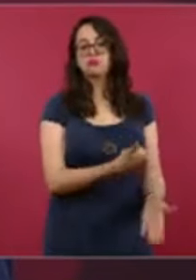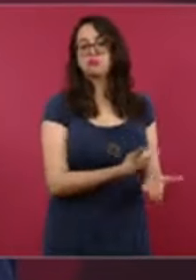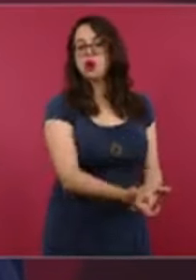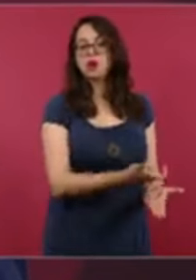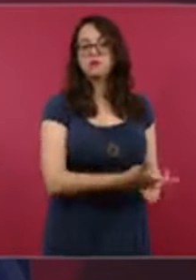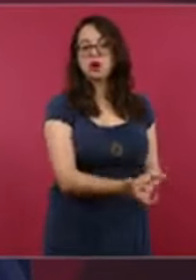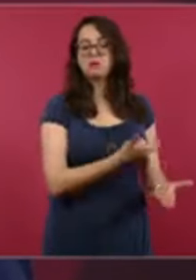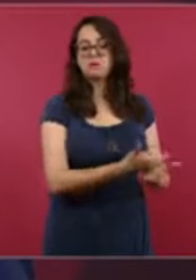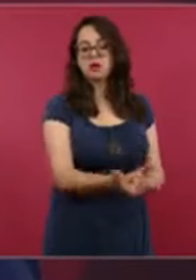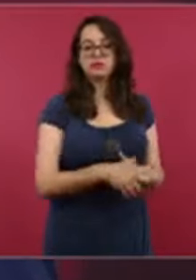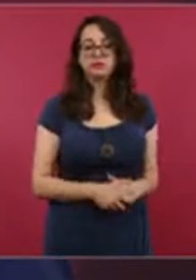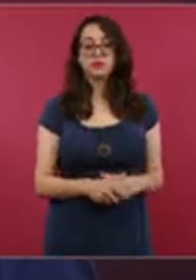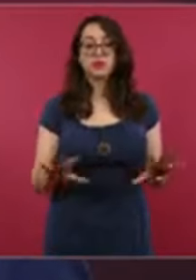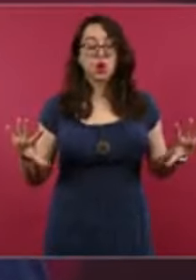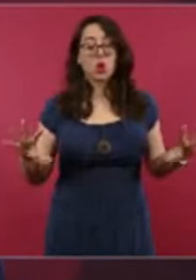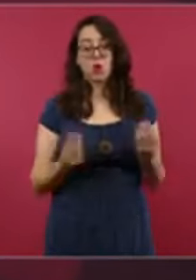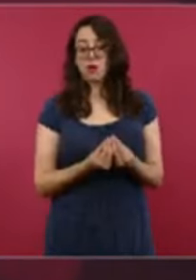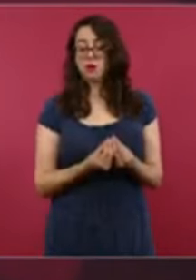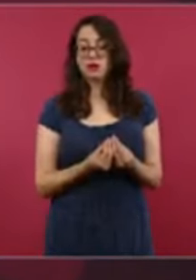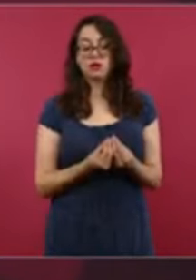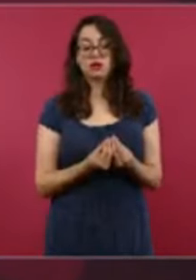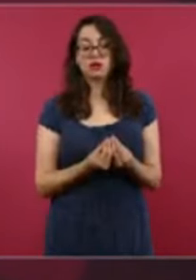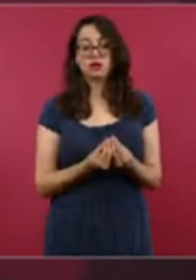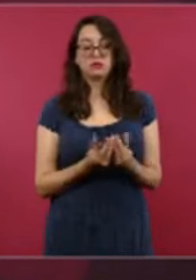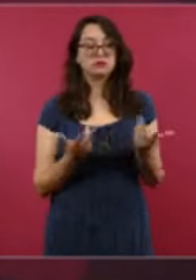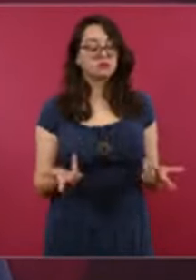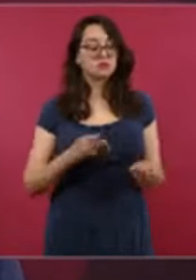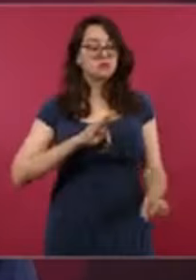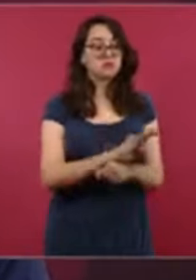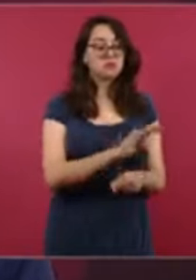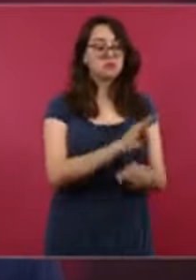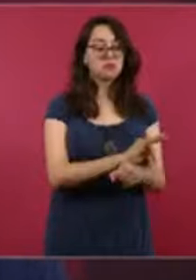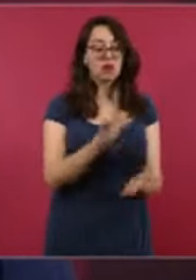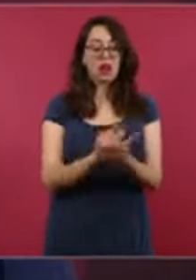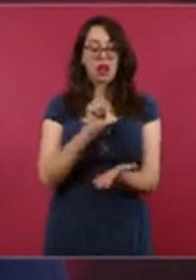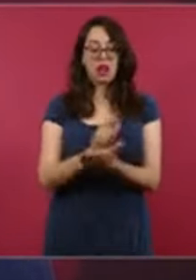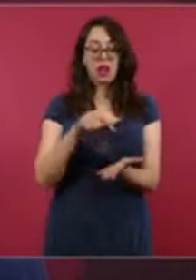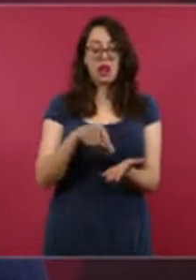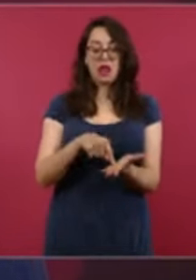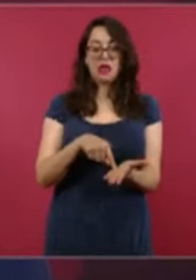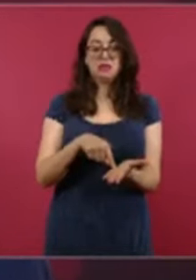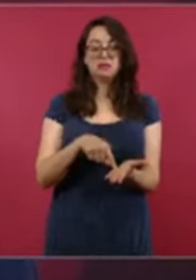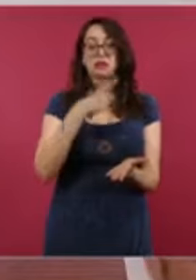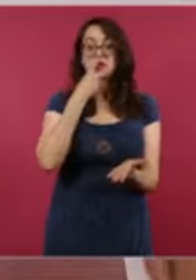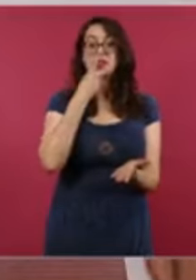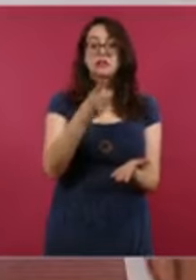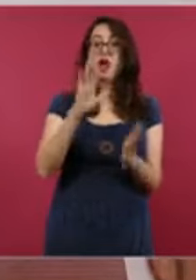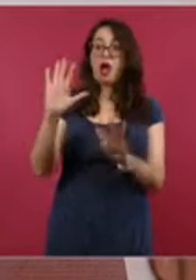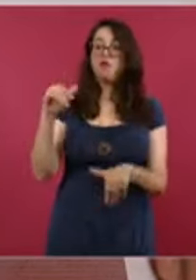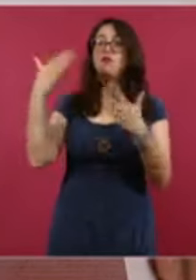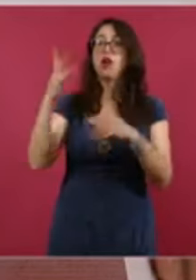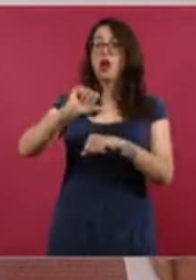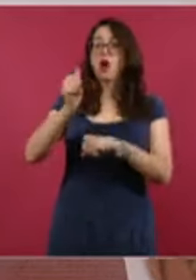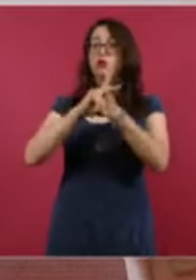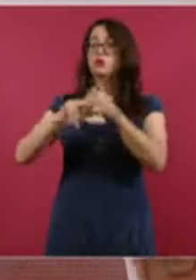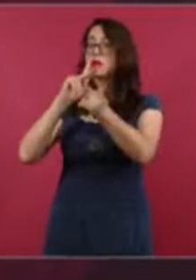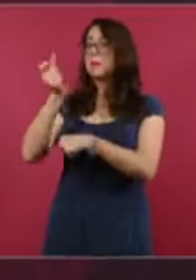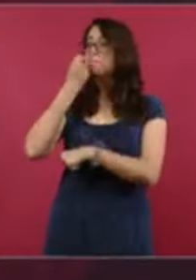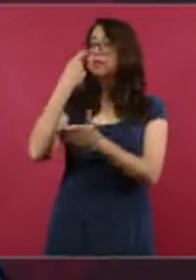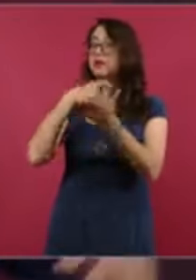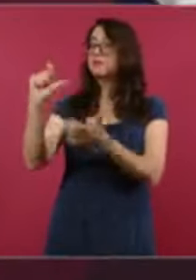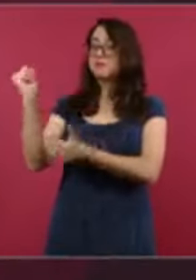conjunto, porque legalmente no se podían comprar los medicamentos en el extranjero. Había una ley para que solo